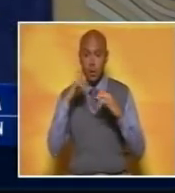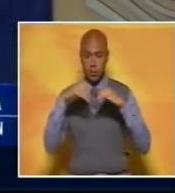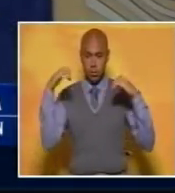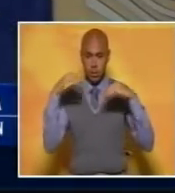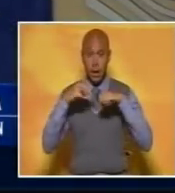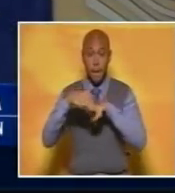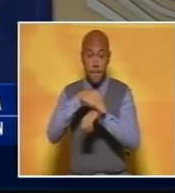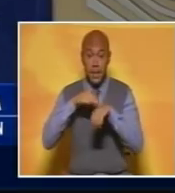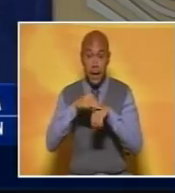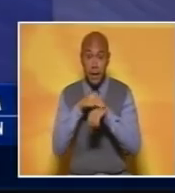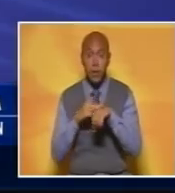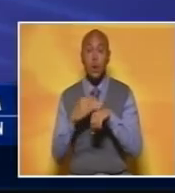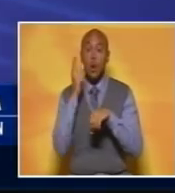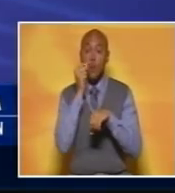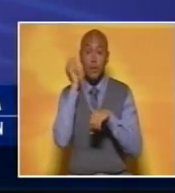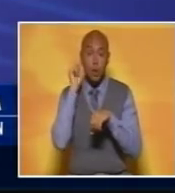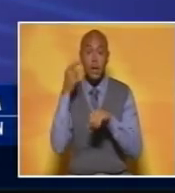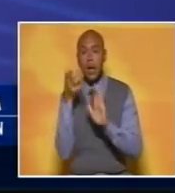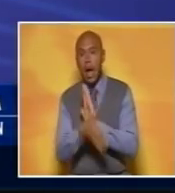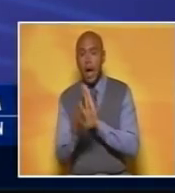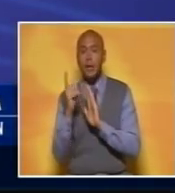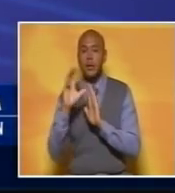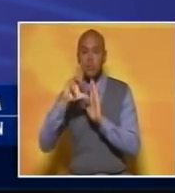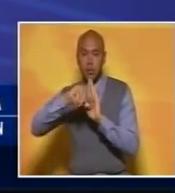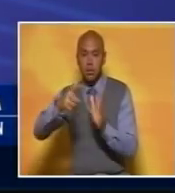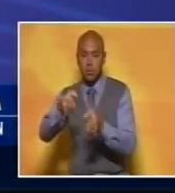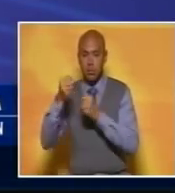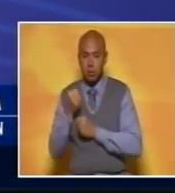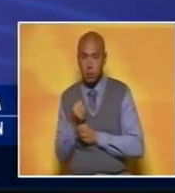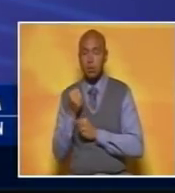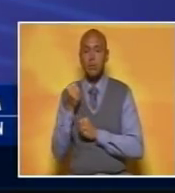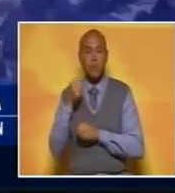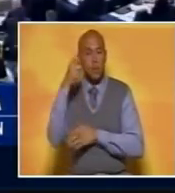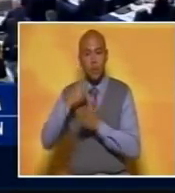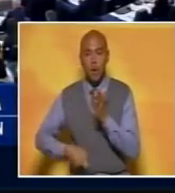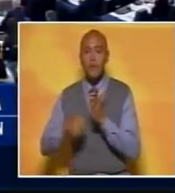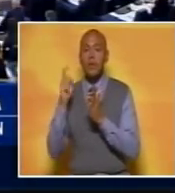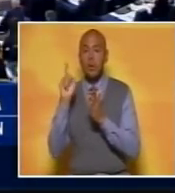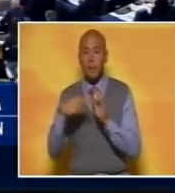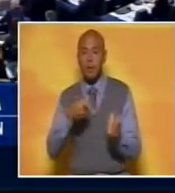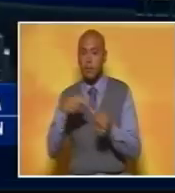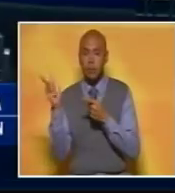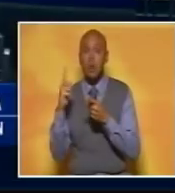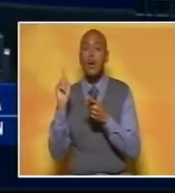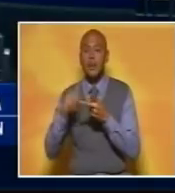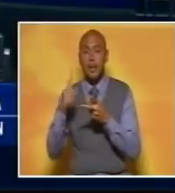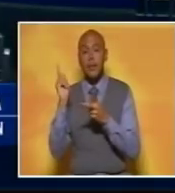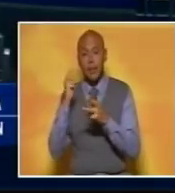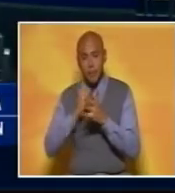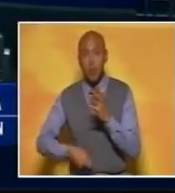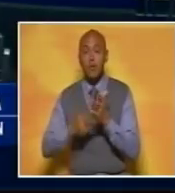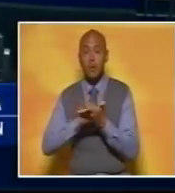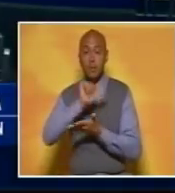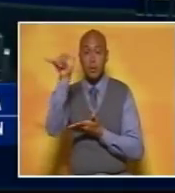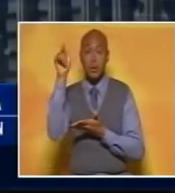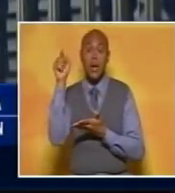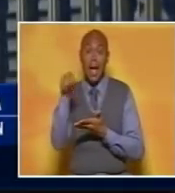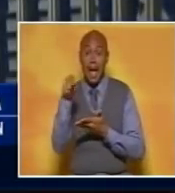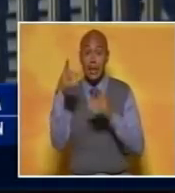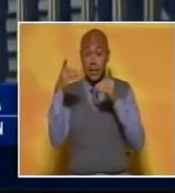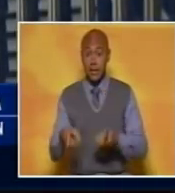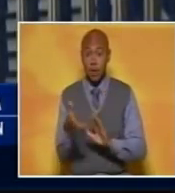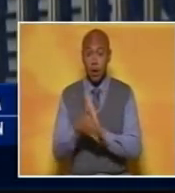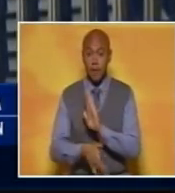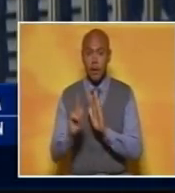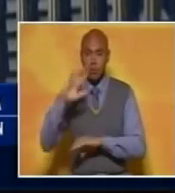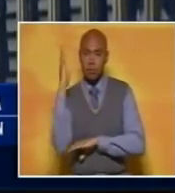incluye un embargo de armas, así como la prohibición de viajar y la inmovilización de bienes. El bloque comunitario asegura que con esta decisión